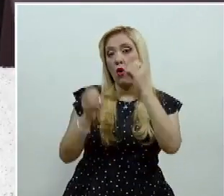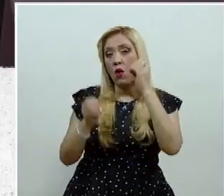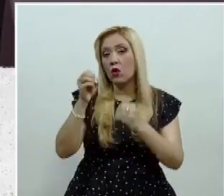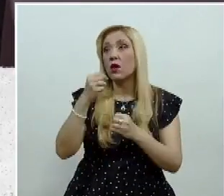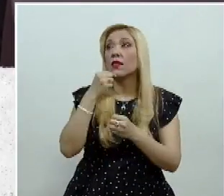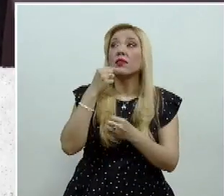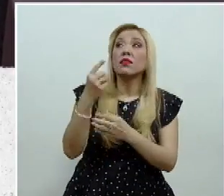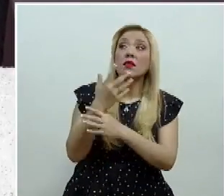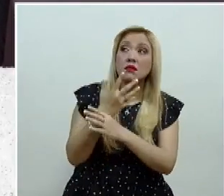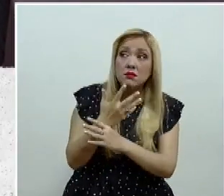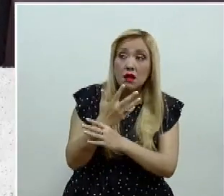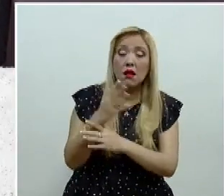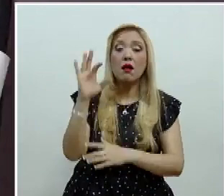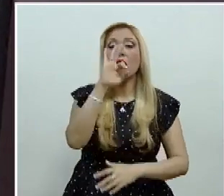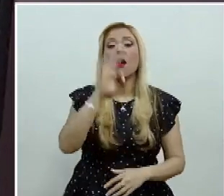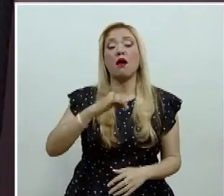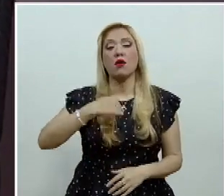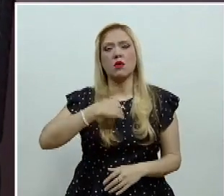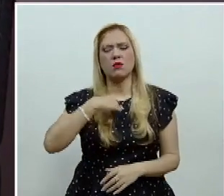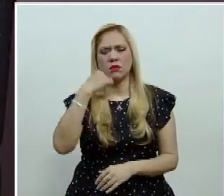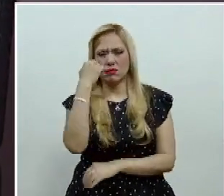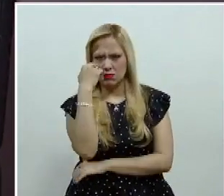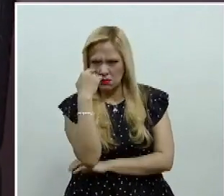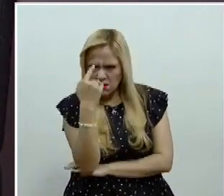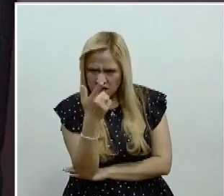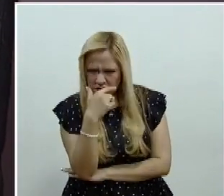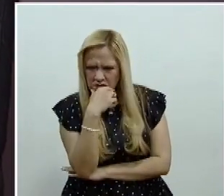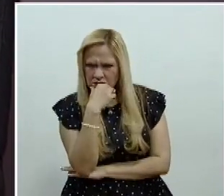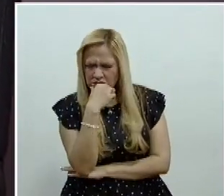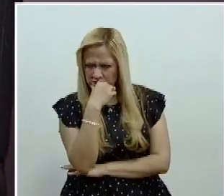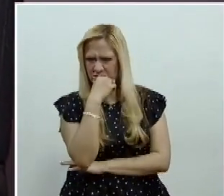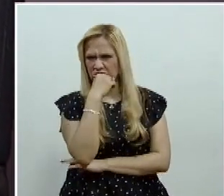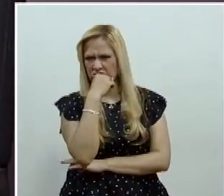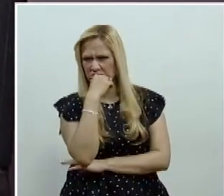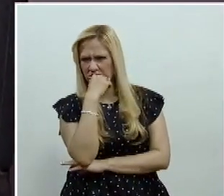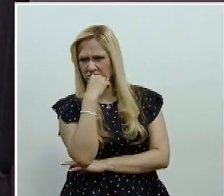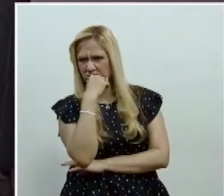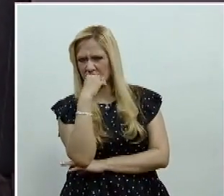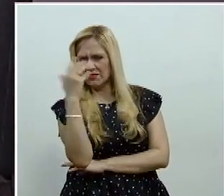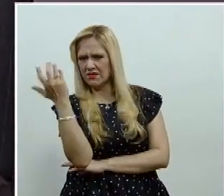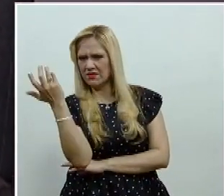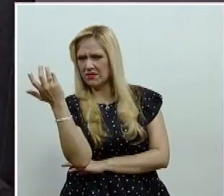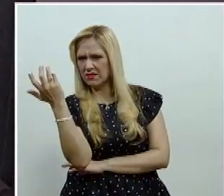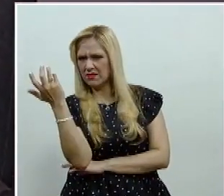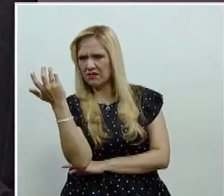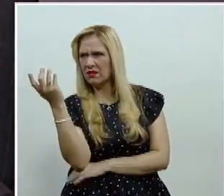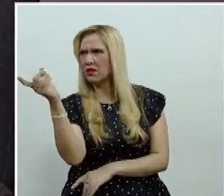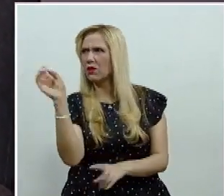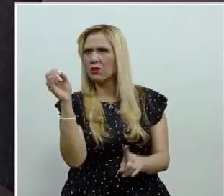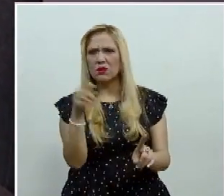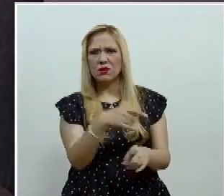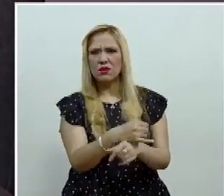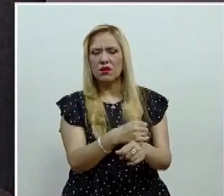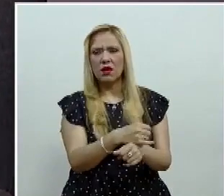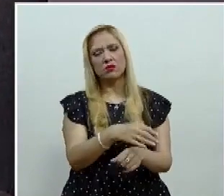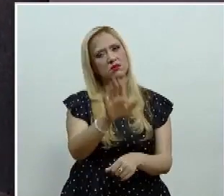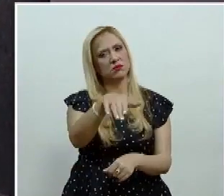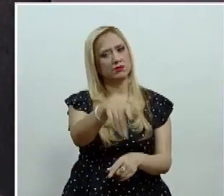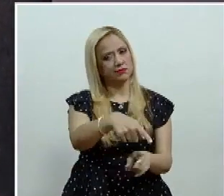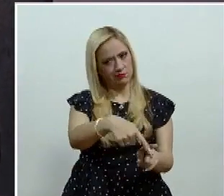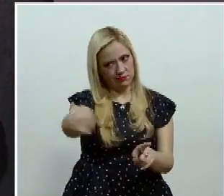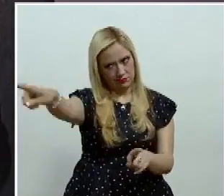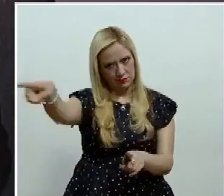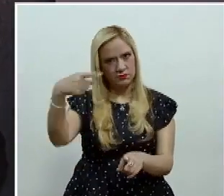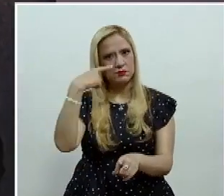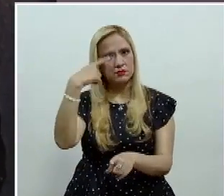hacemos, es que si nosotros advertimos que hubo una cuestión de género que no se investigó, sí mandamos a investigar, pero